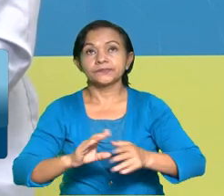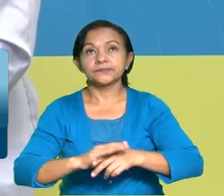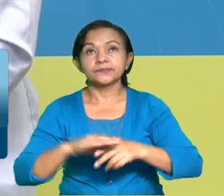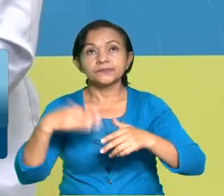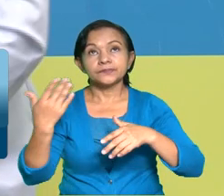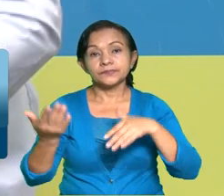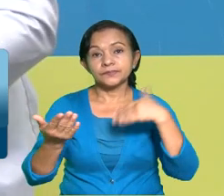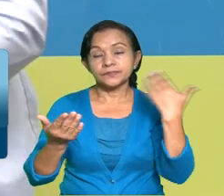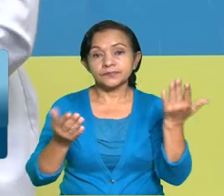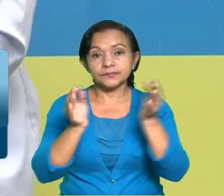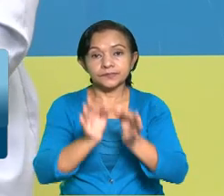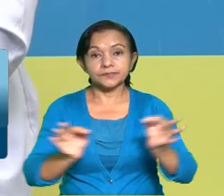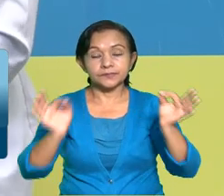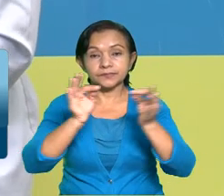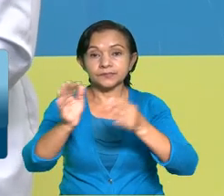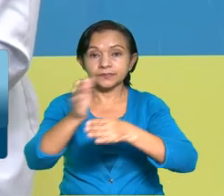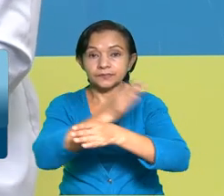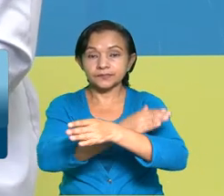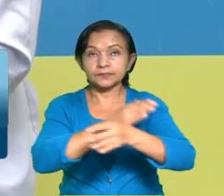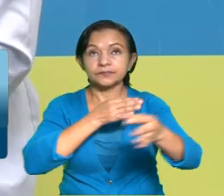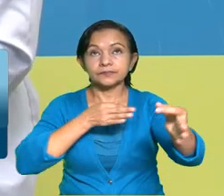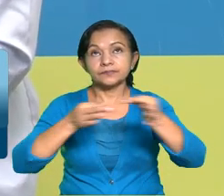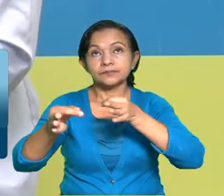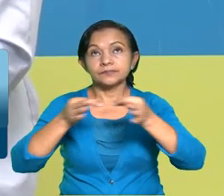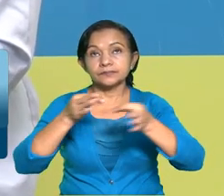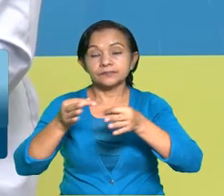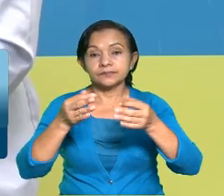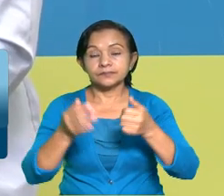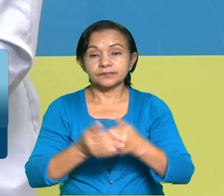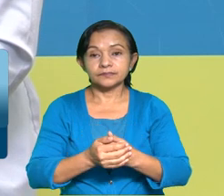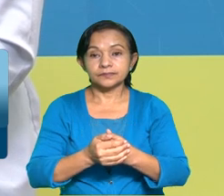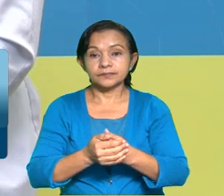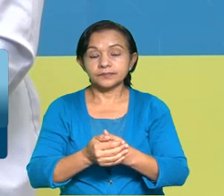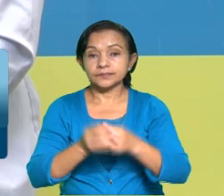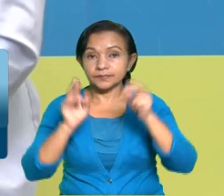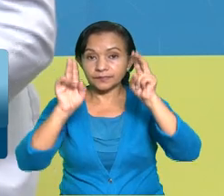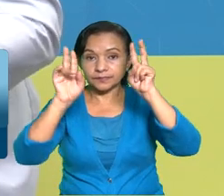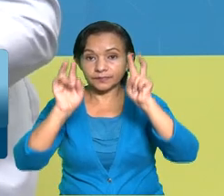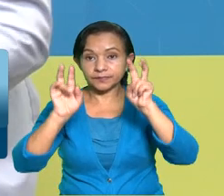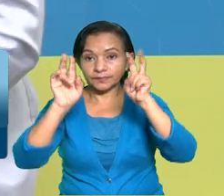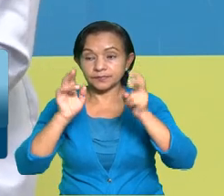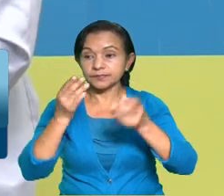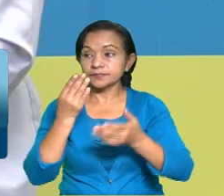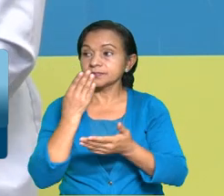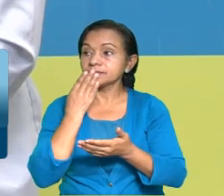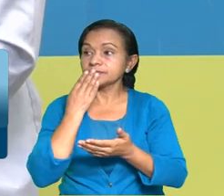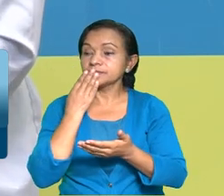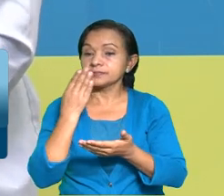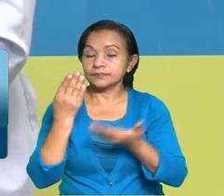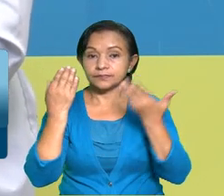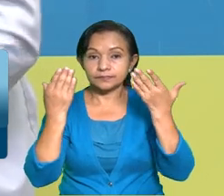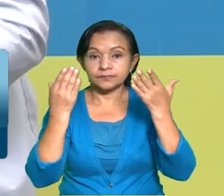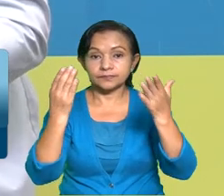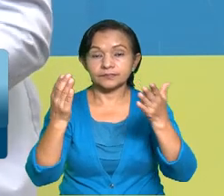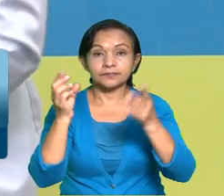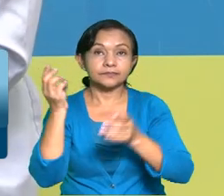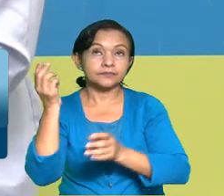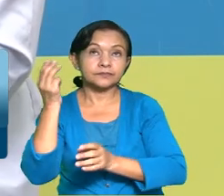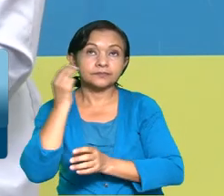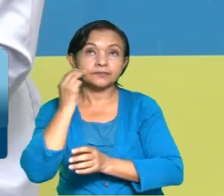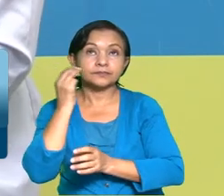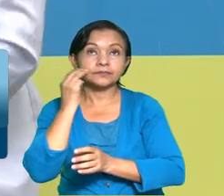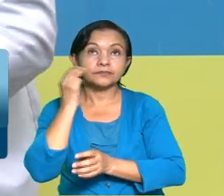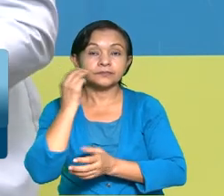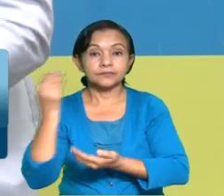es la importancia? Ya lo hemos platicado en otras ocasiones respecto a los beneficios que tiene tanto para la madre como para el